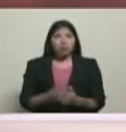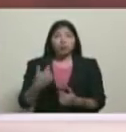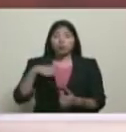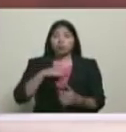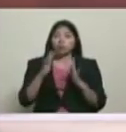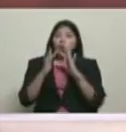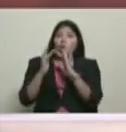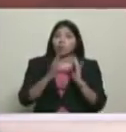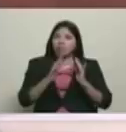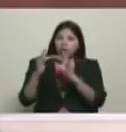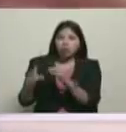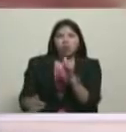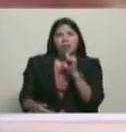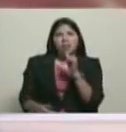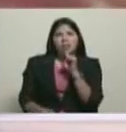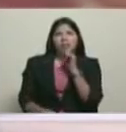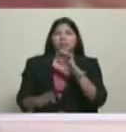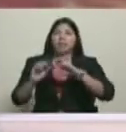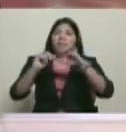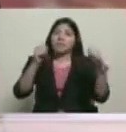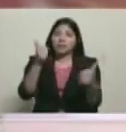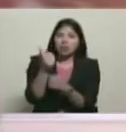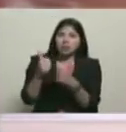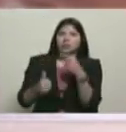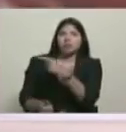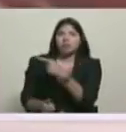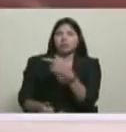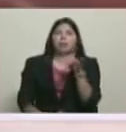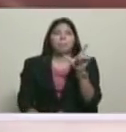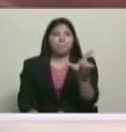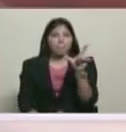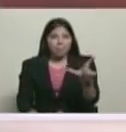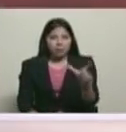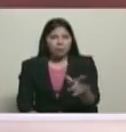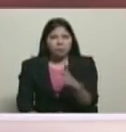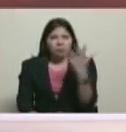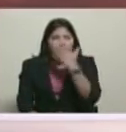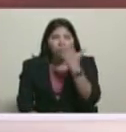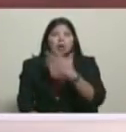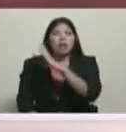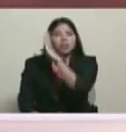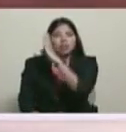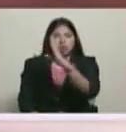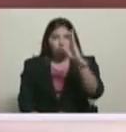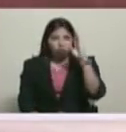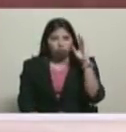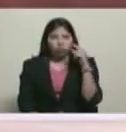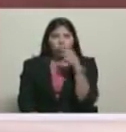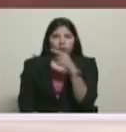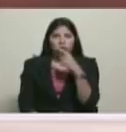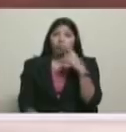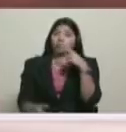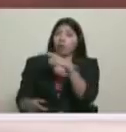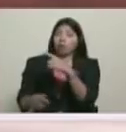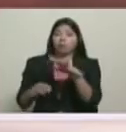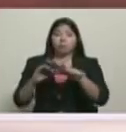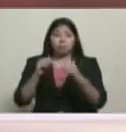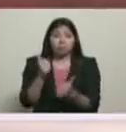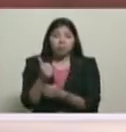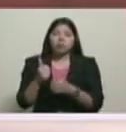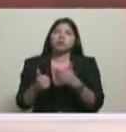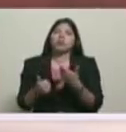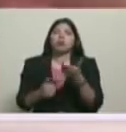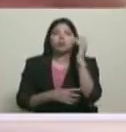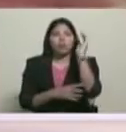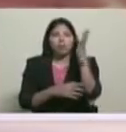al vicepresidente del Partido Socialista Unido de Venezuela y presidente de la Asamblea Nacional Constituyente de la República Bolivariana de